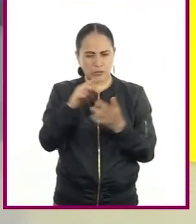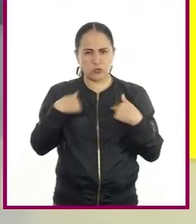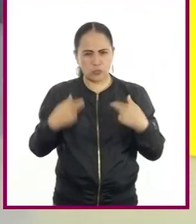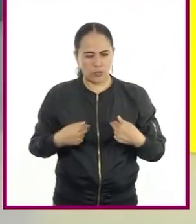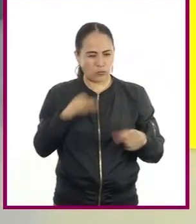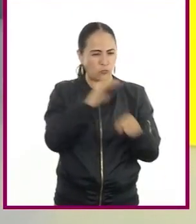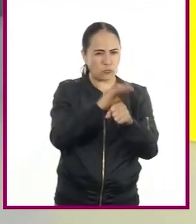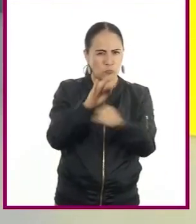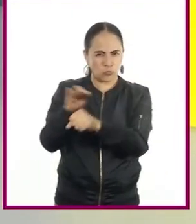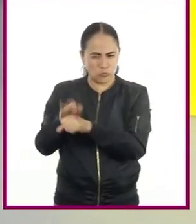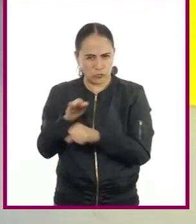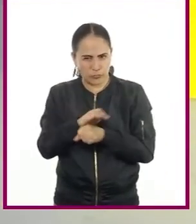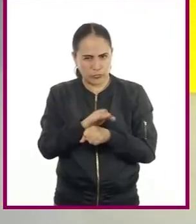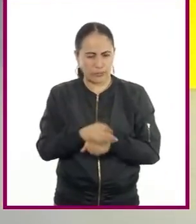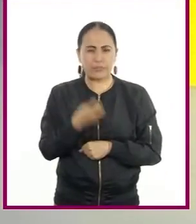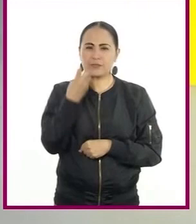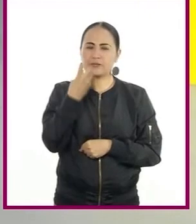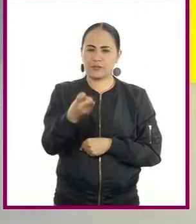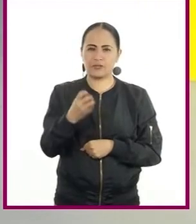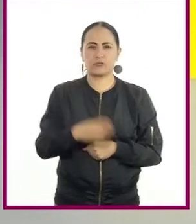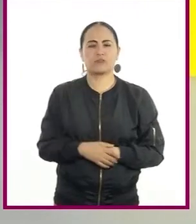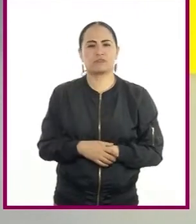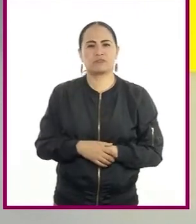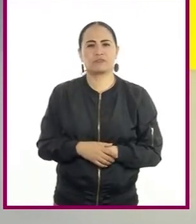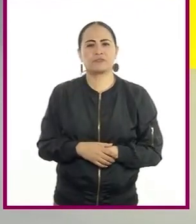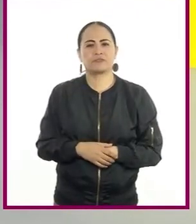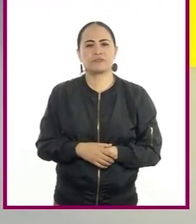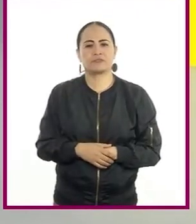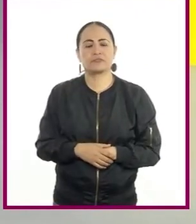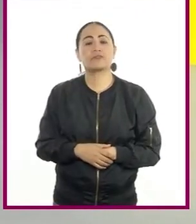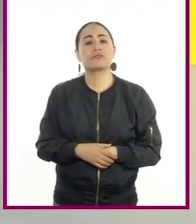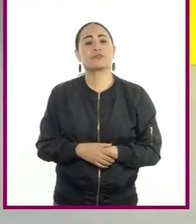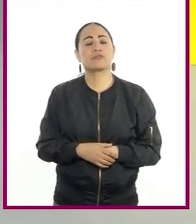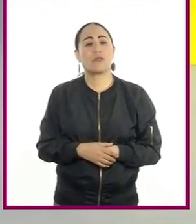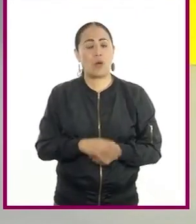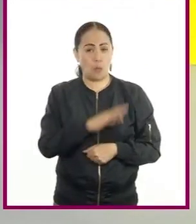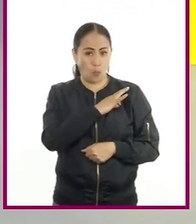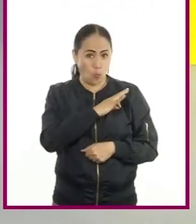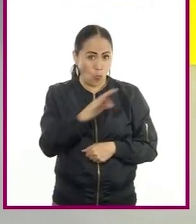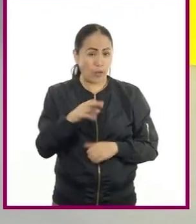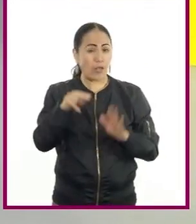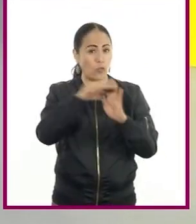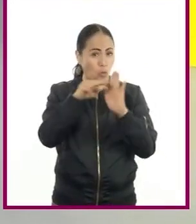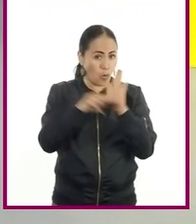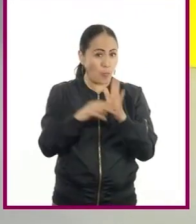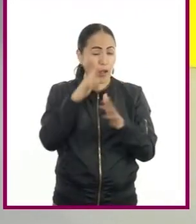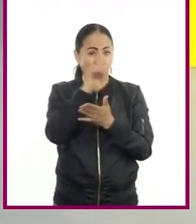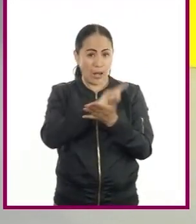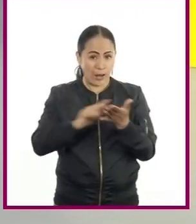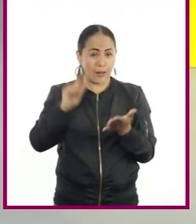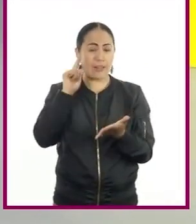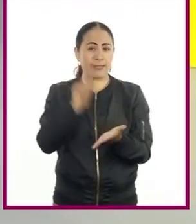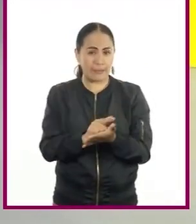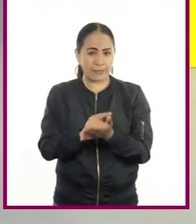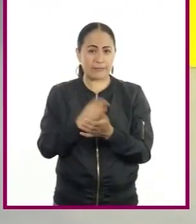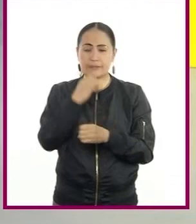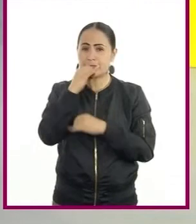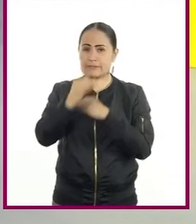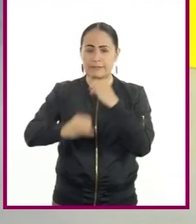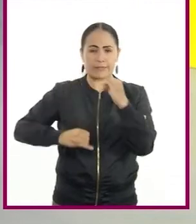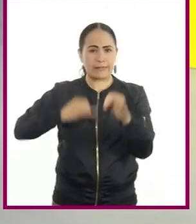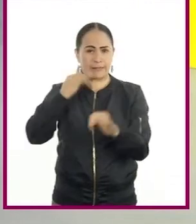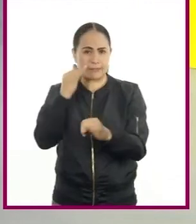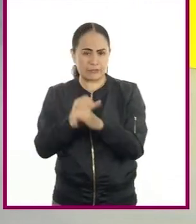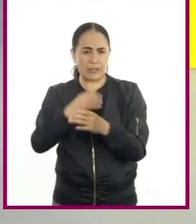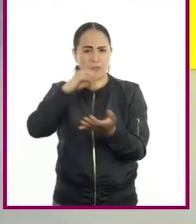las personas. Y esto no sería posible sin la existencia de normas y leyes en las cuales se plasman los